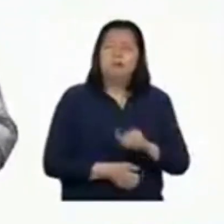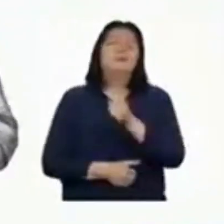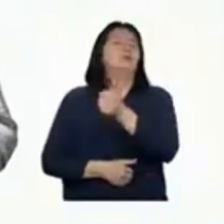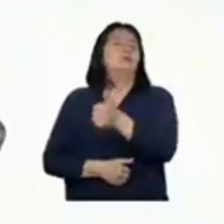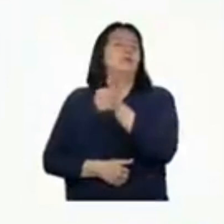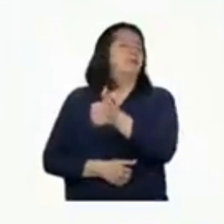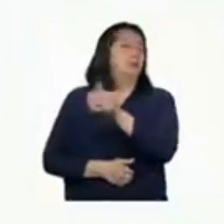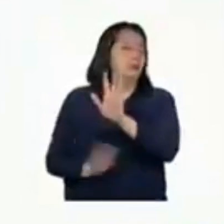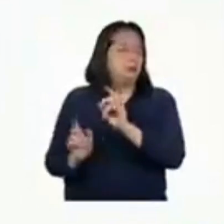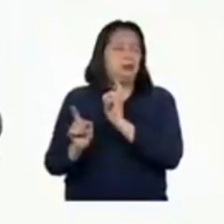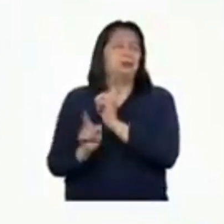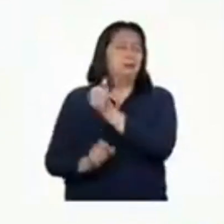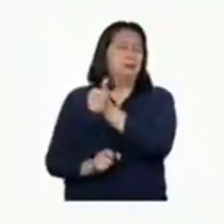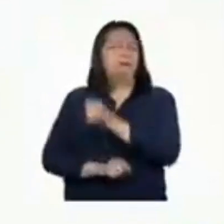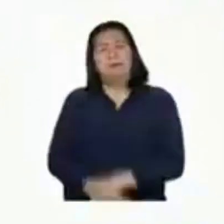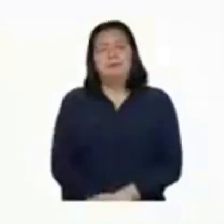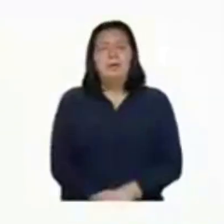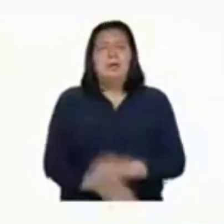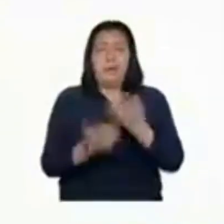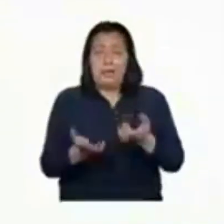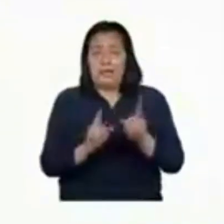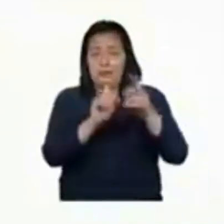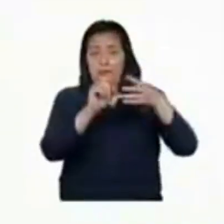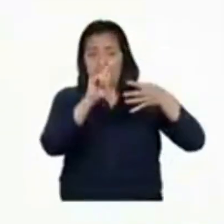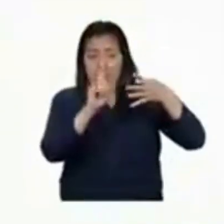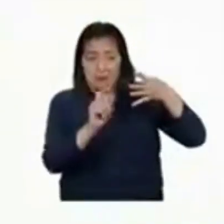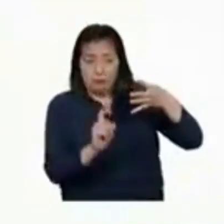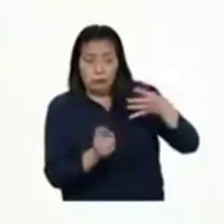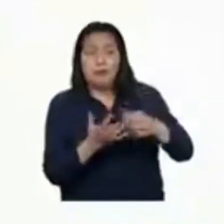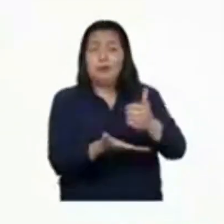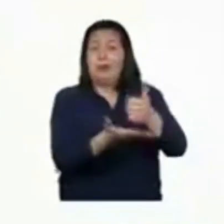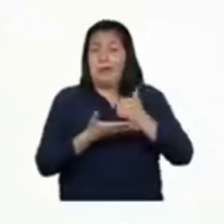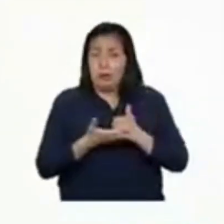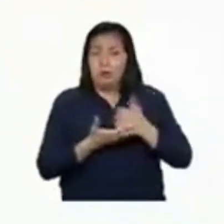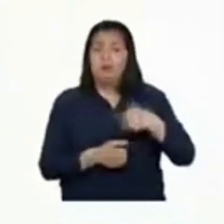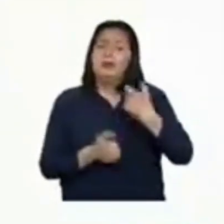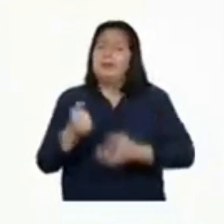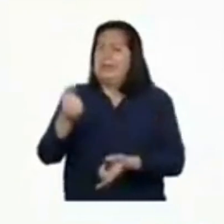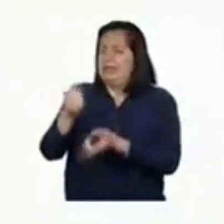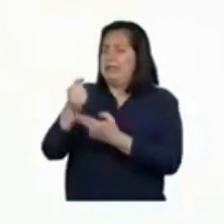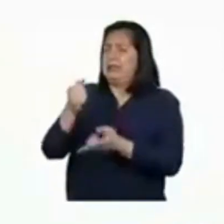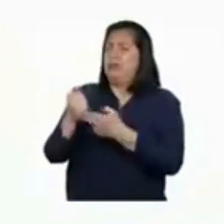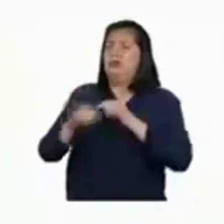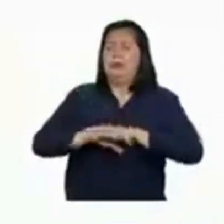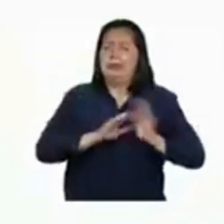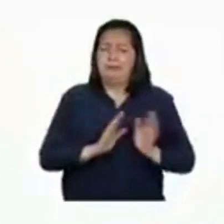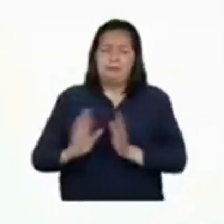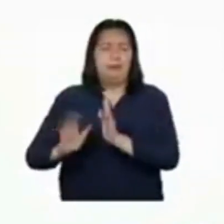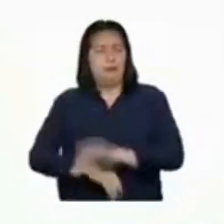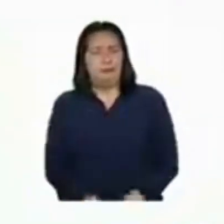bien, Patricia, excelente. Estas preguntas son las que nos van a ayudar a estar seguros de nuestra